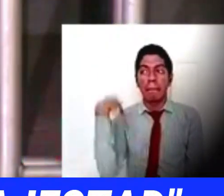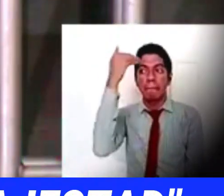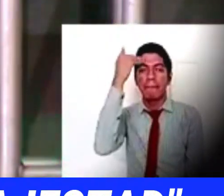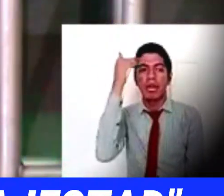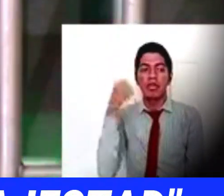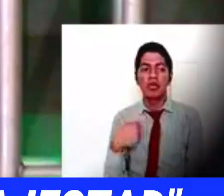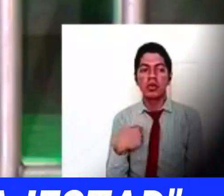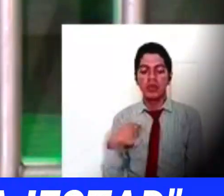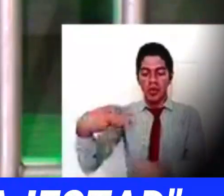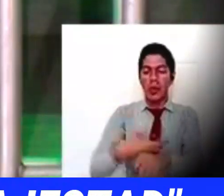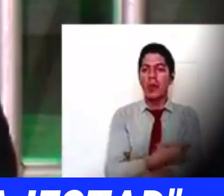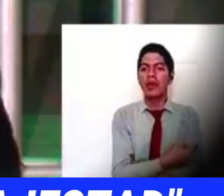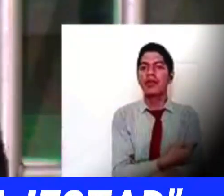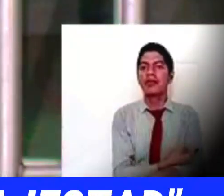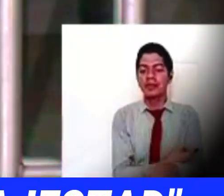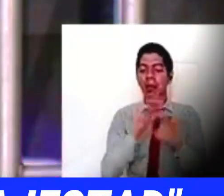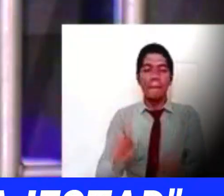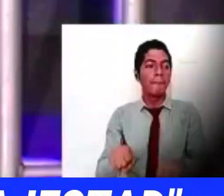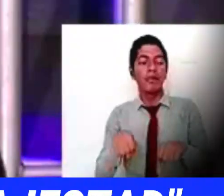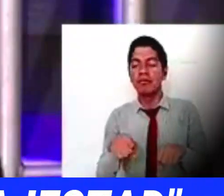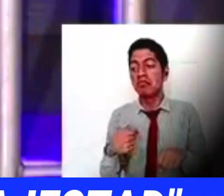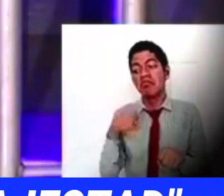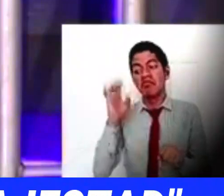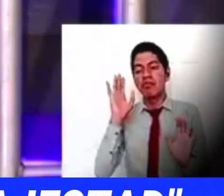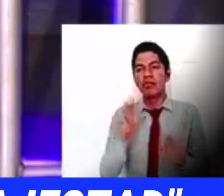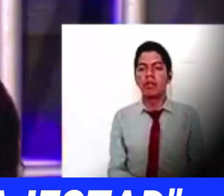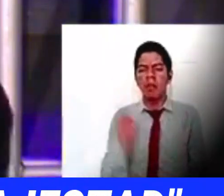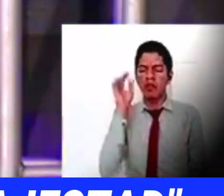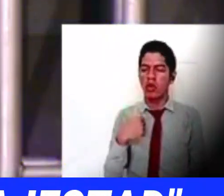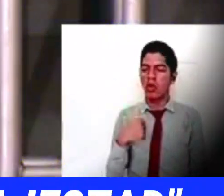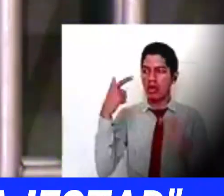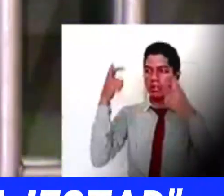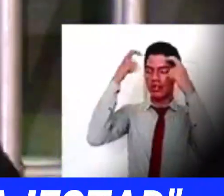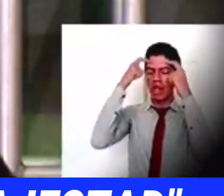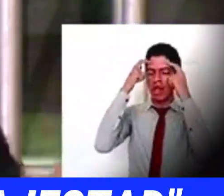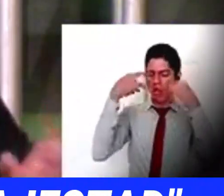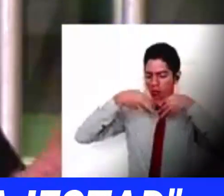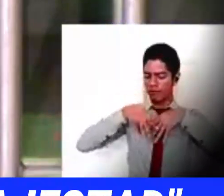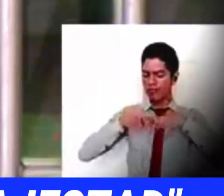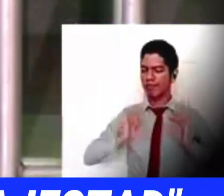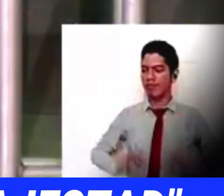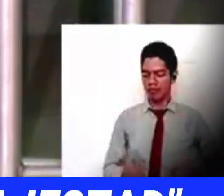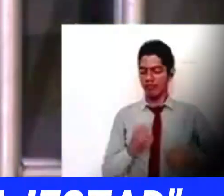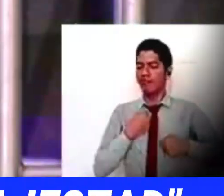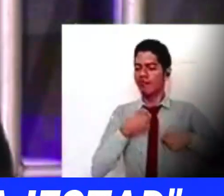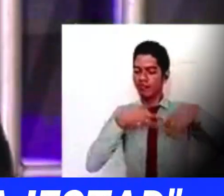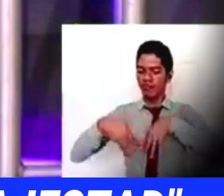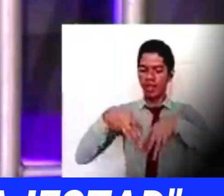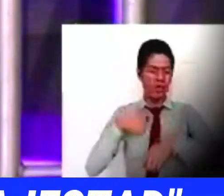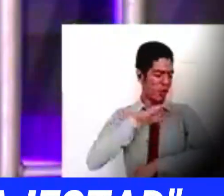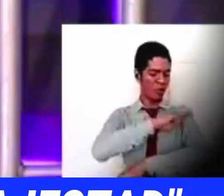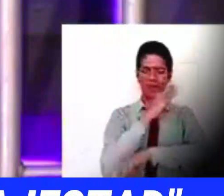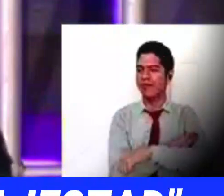ser soldado del ejército del rey, pero no tengo la capacidad ni la fuerza, ni la edad, ni nada. Mi sueño es cuidar